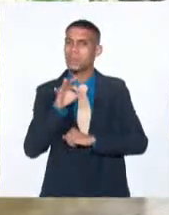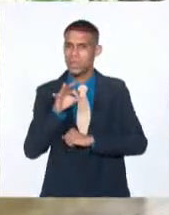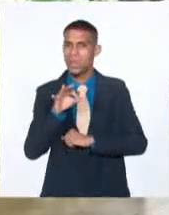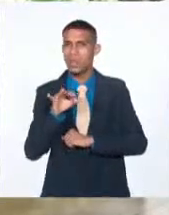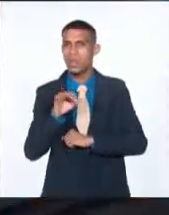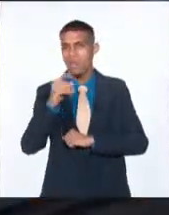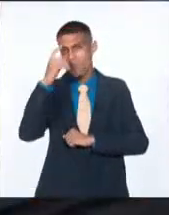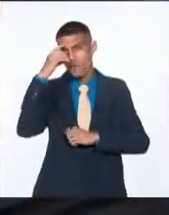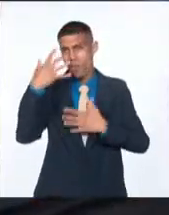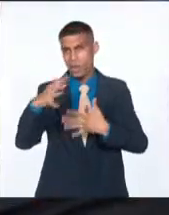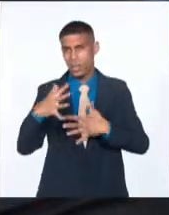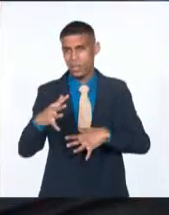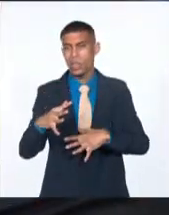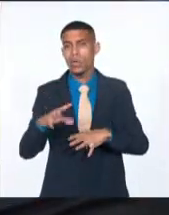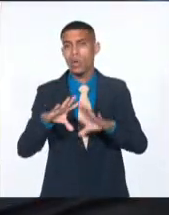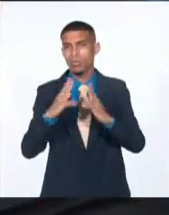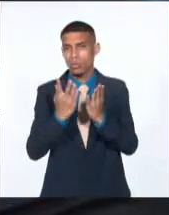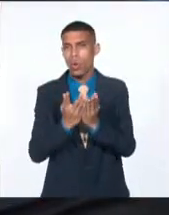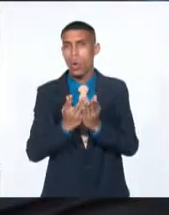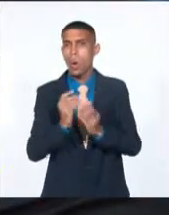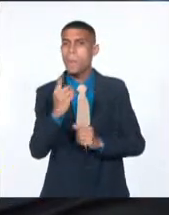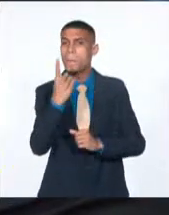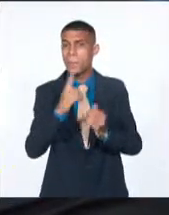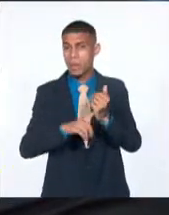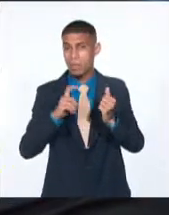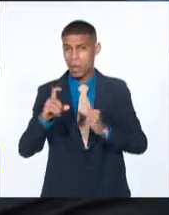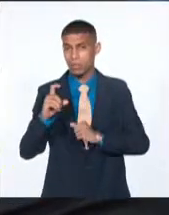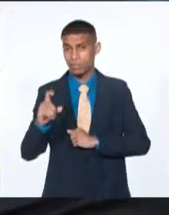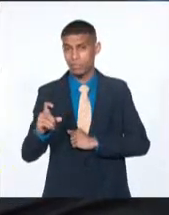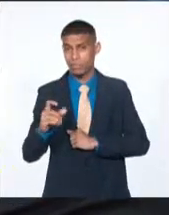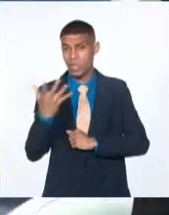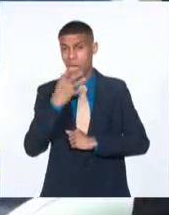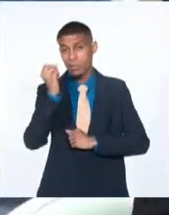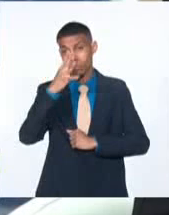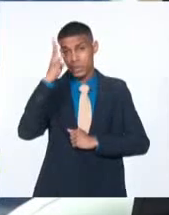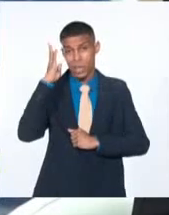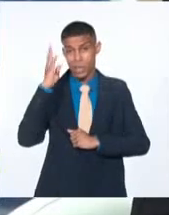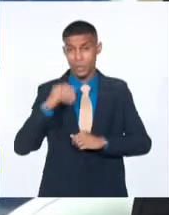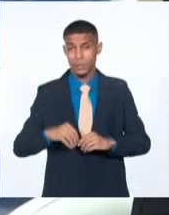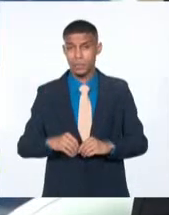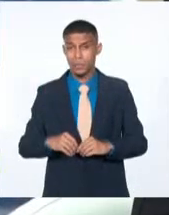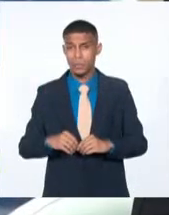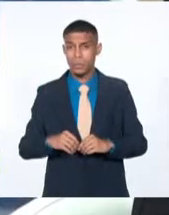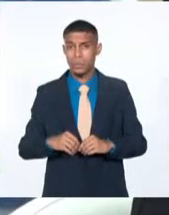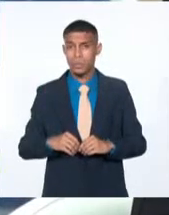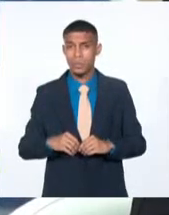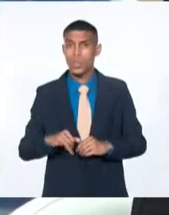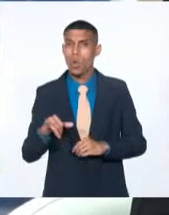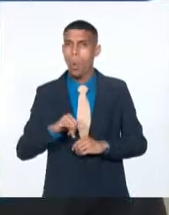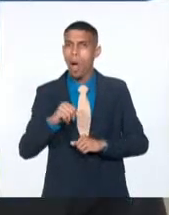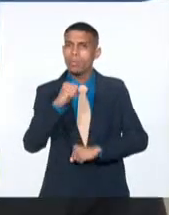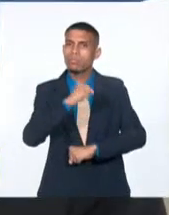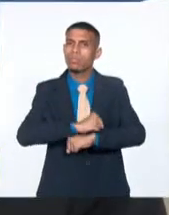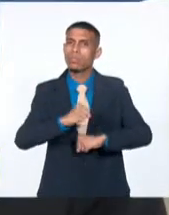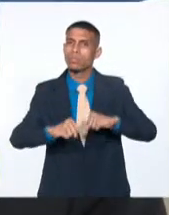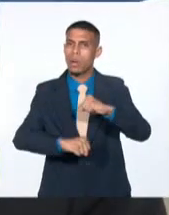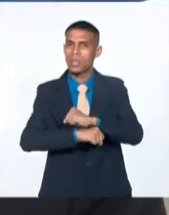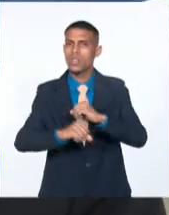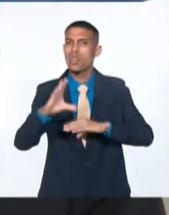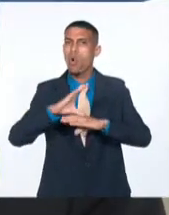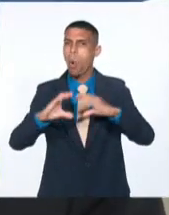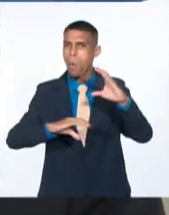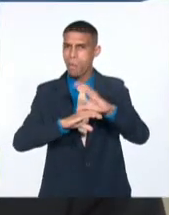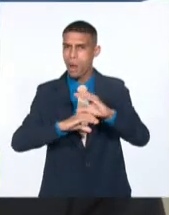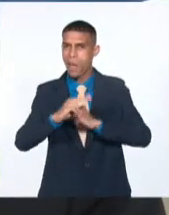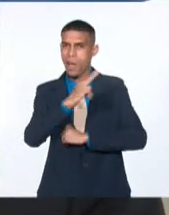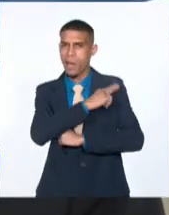secretario del partido y presidente de la República, Miguel Díaz-Canel Bermúdez, a participar en la cumbre de jefes de Estado y de Gobierno del